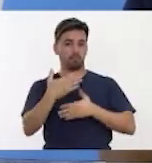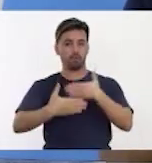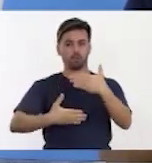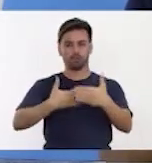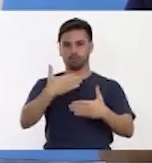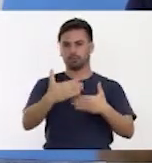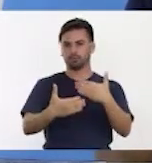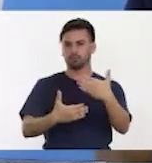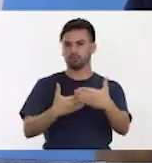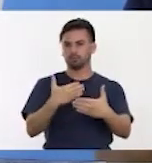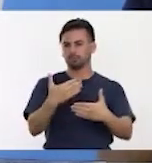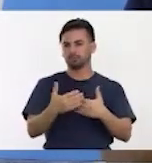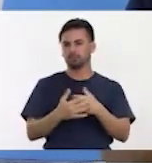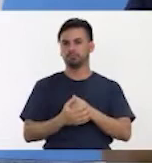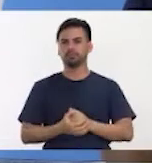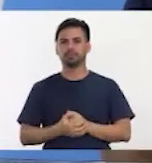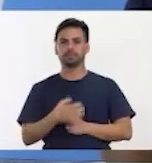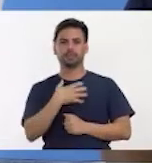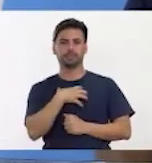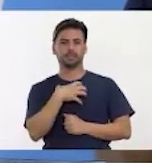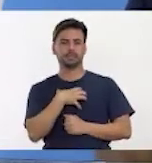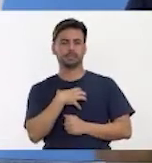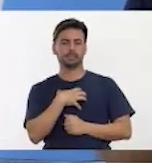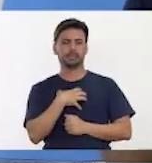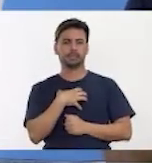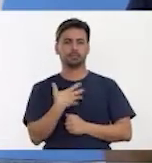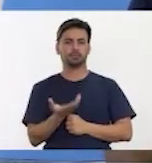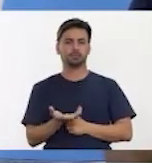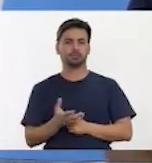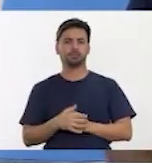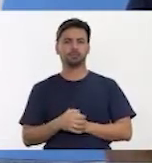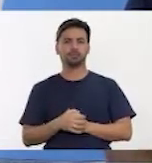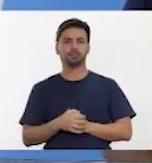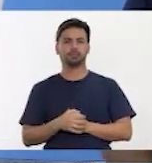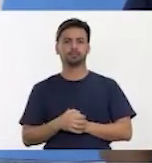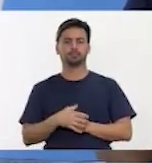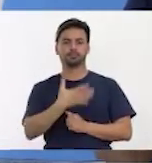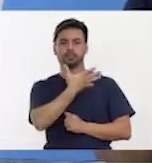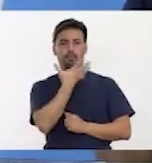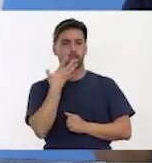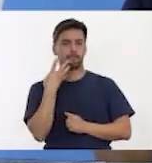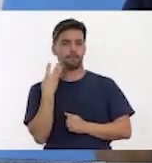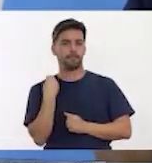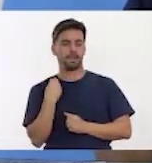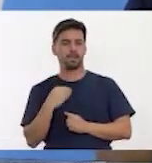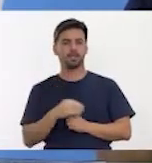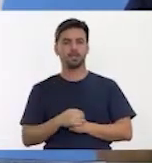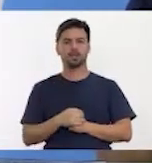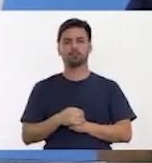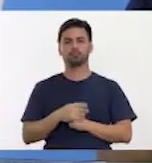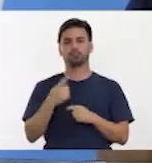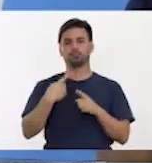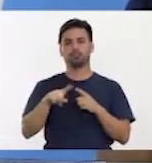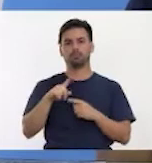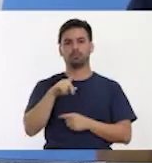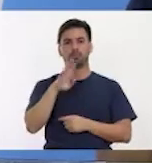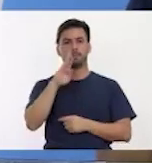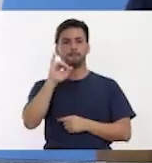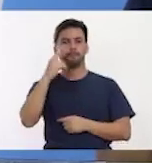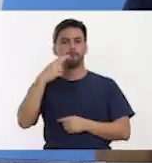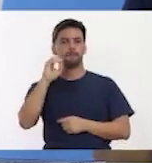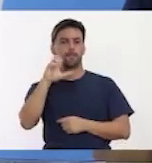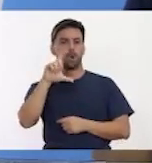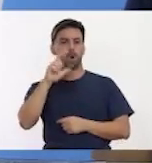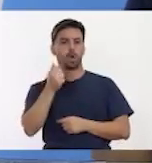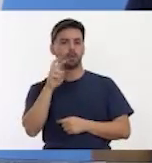este proceso conllevó la desaparición del sistema bipolar